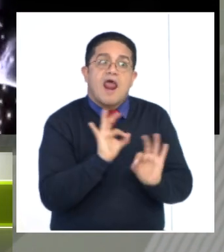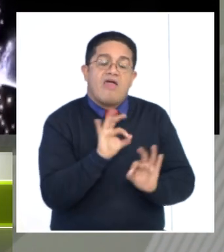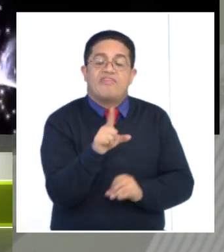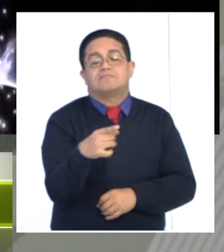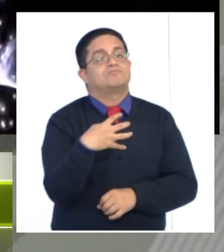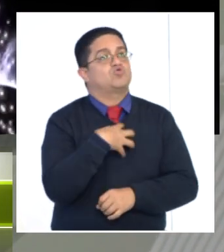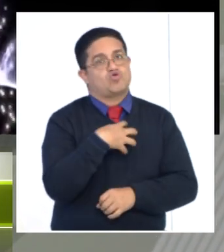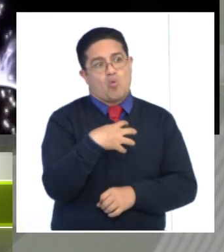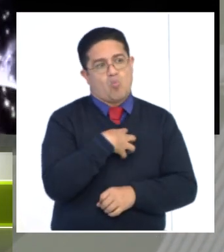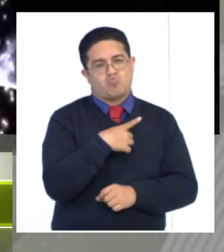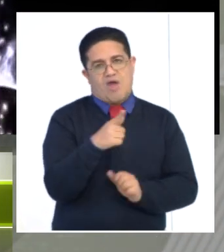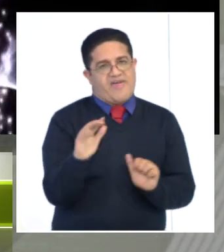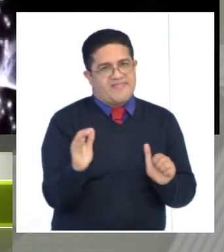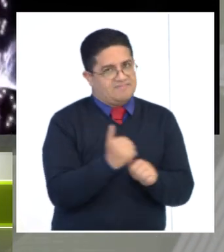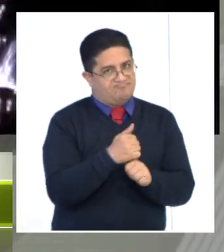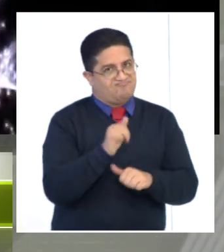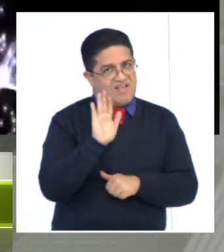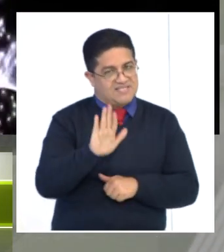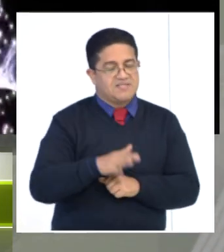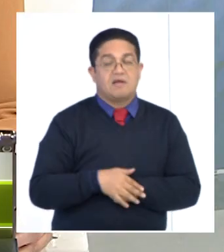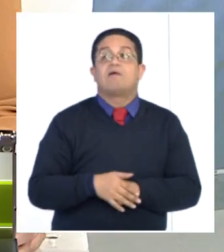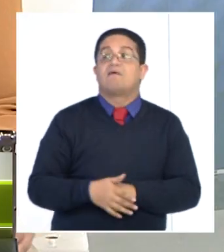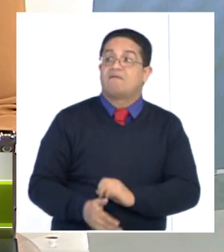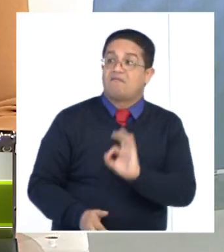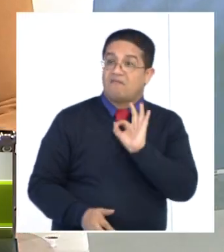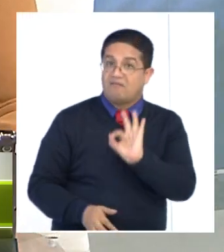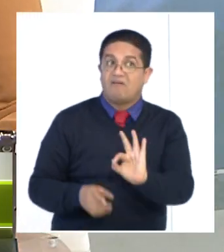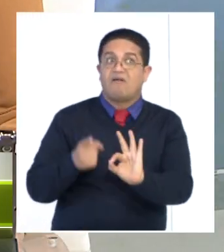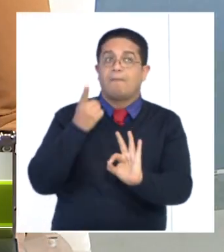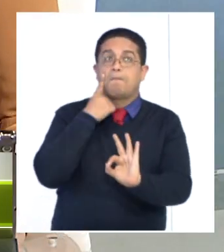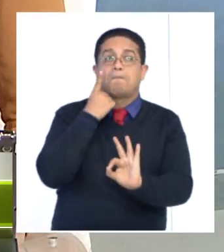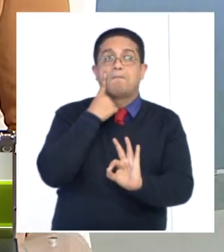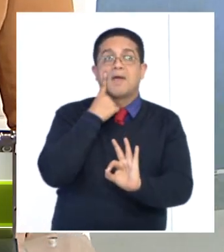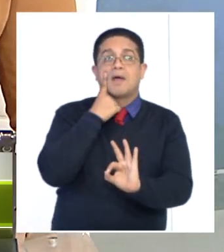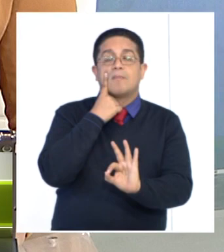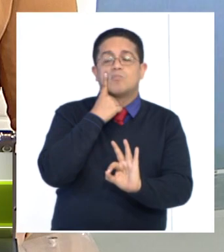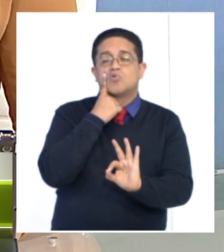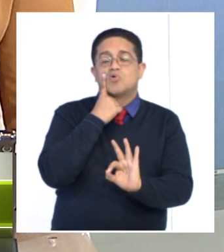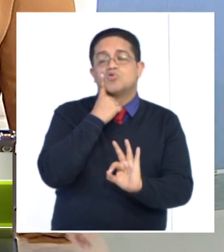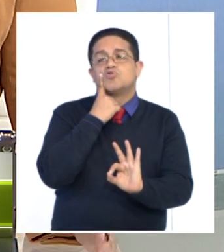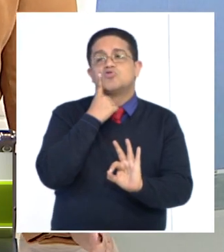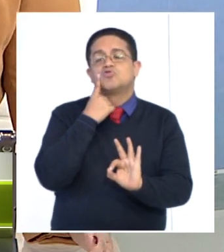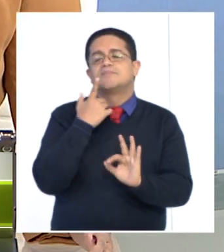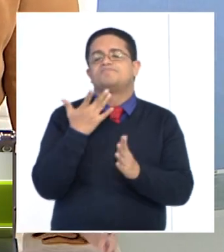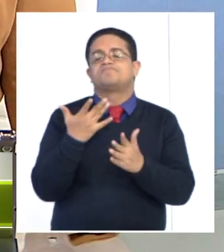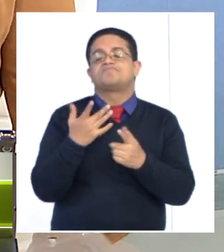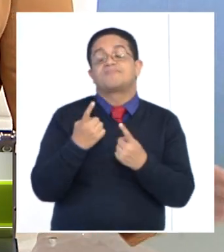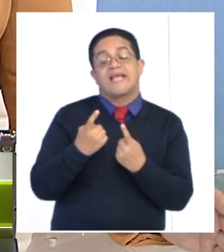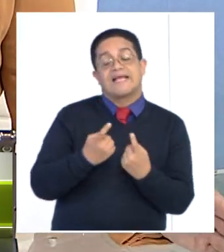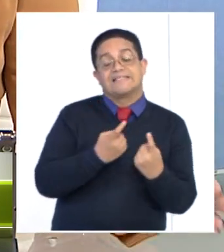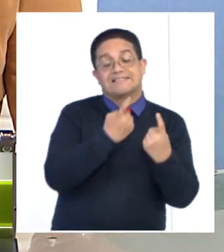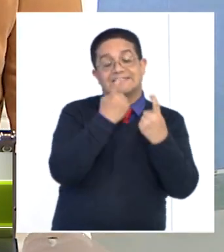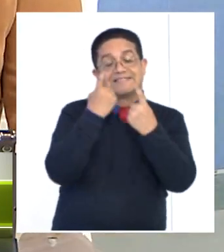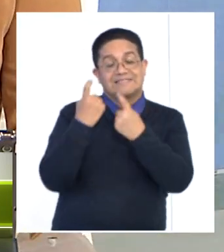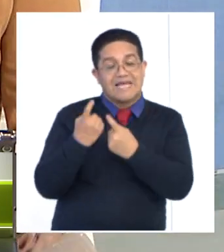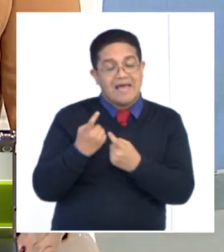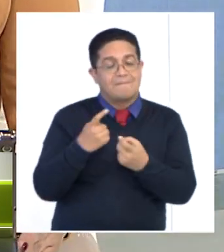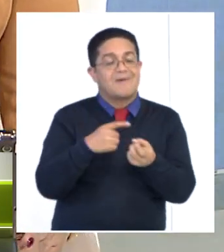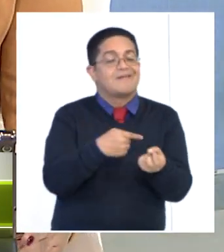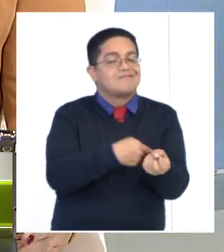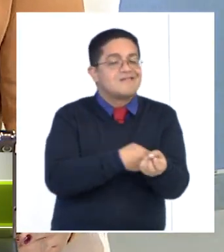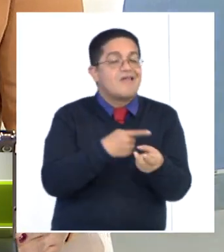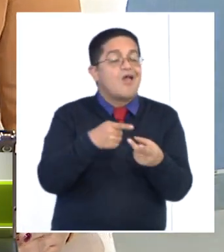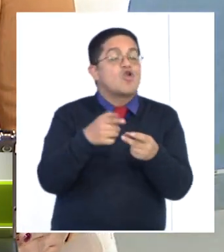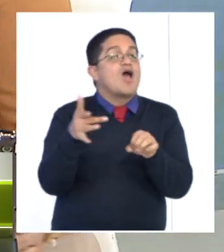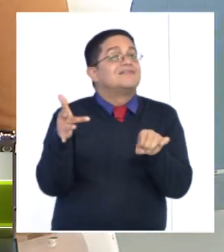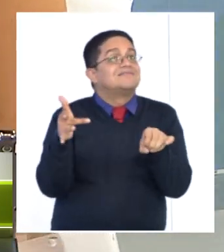Gleason tan bajito. Por supuesto, vemos entonces cómo los exámenes, el antígeno, el tacto rectal o incluso